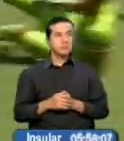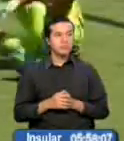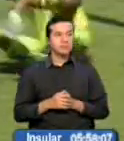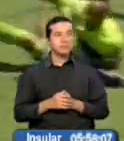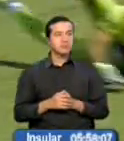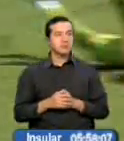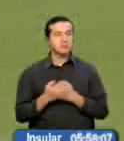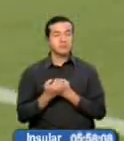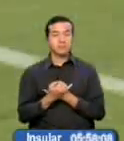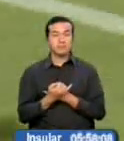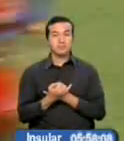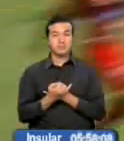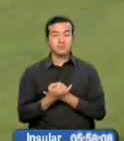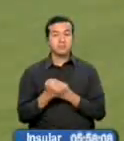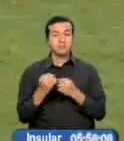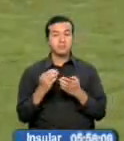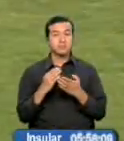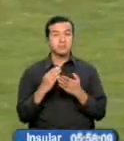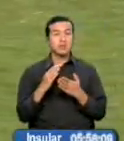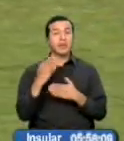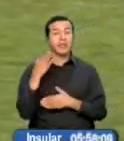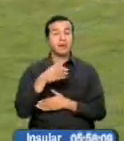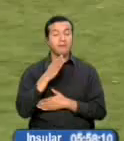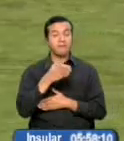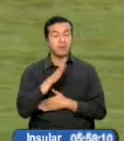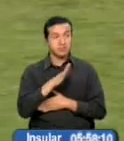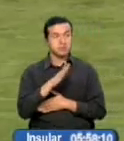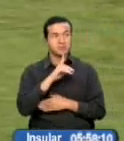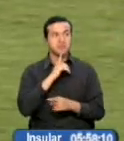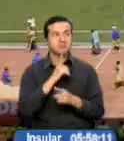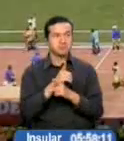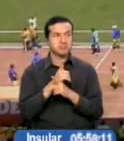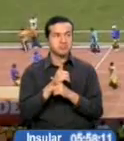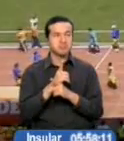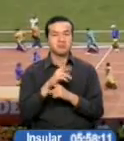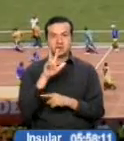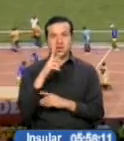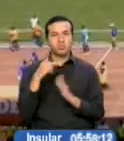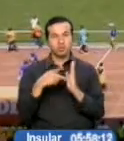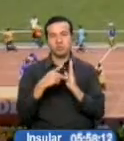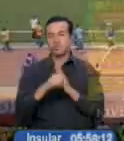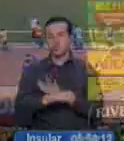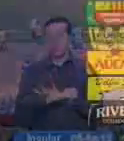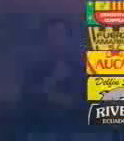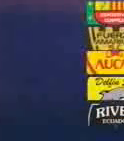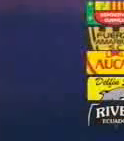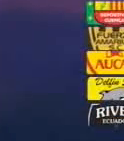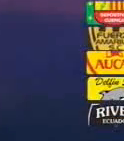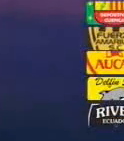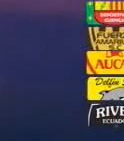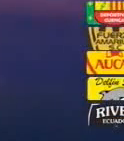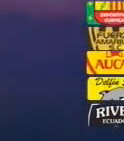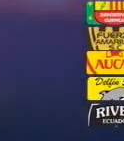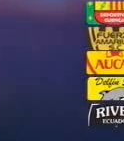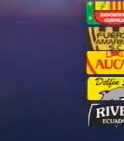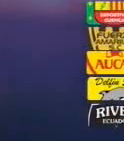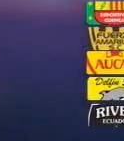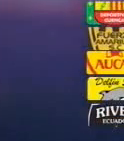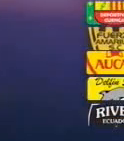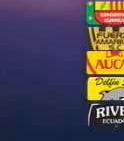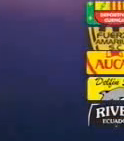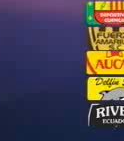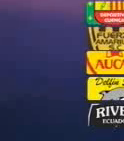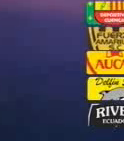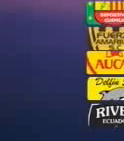Independiente, el conjunto de Delfín, consiguió los tres puntos, se quedó con la victoria. Revisamos cómo está la